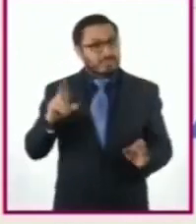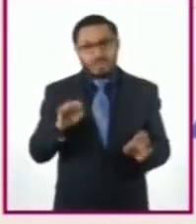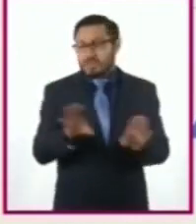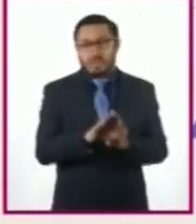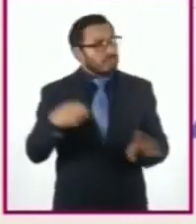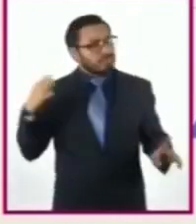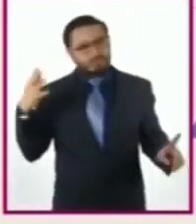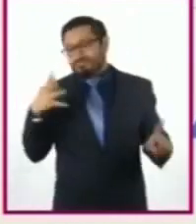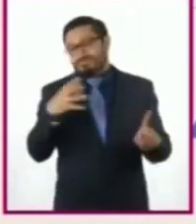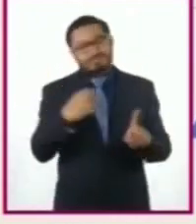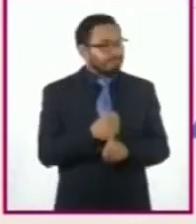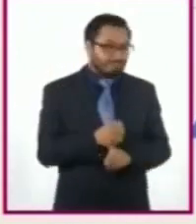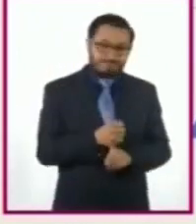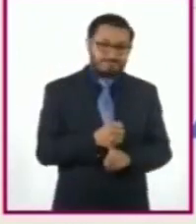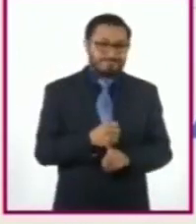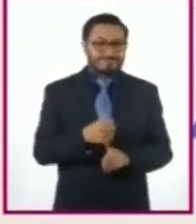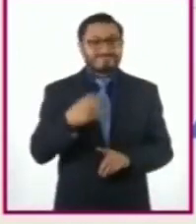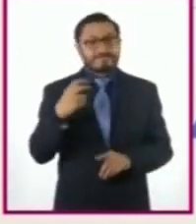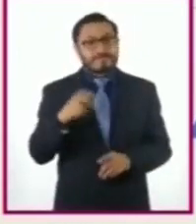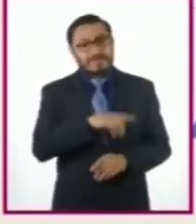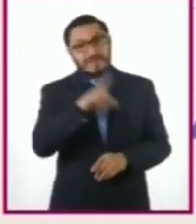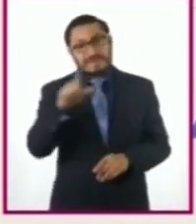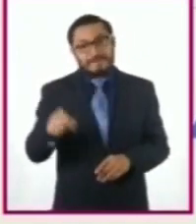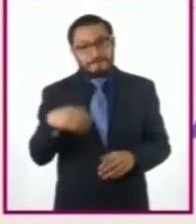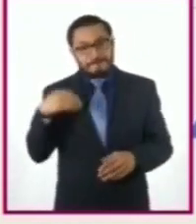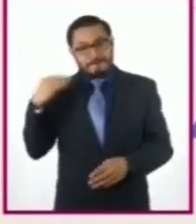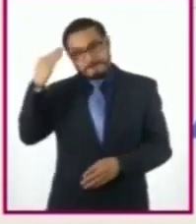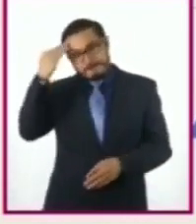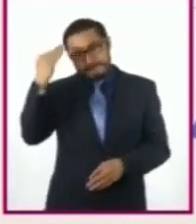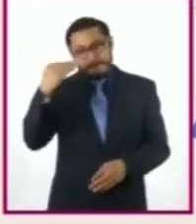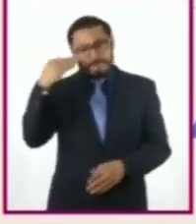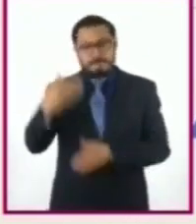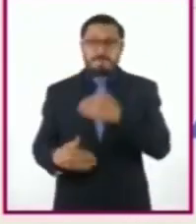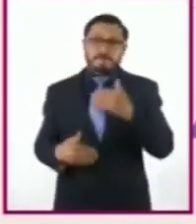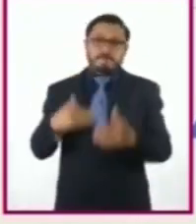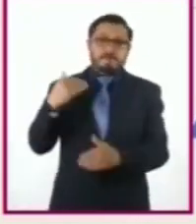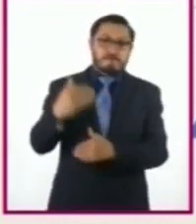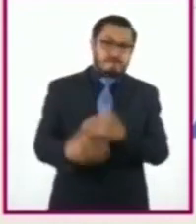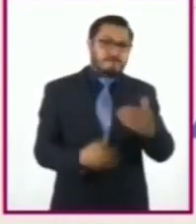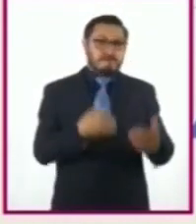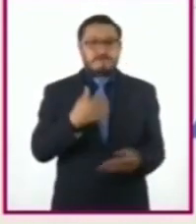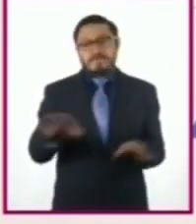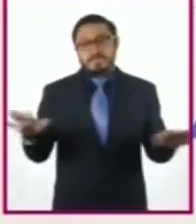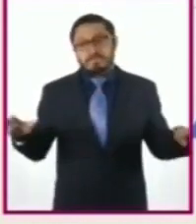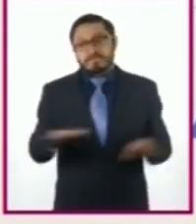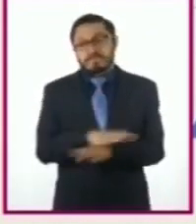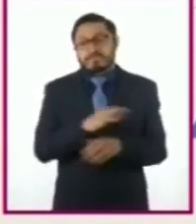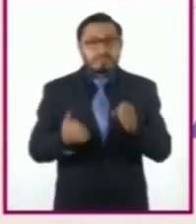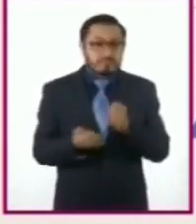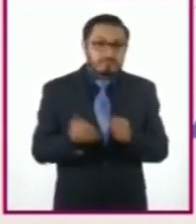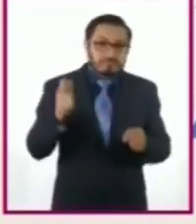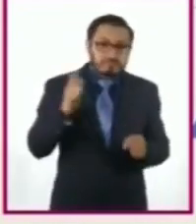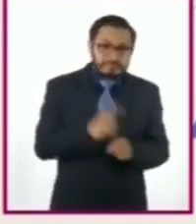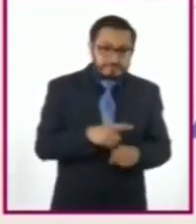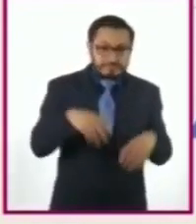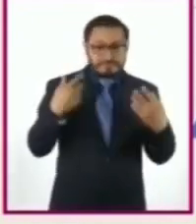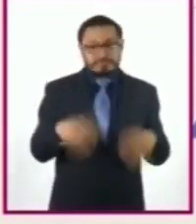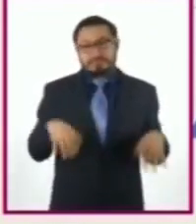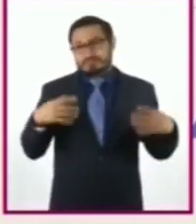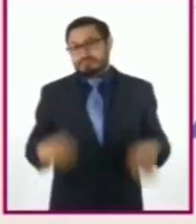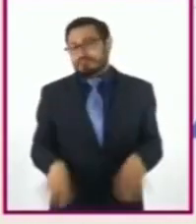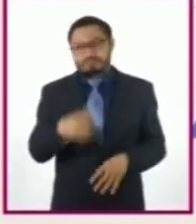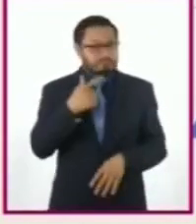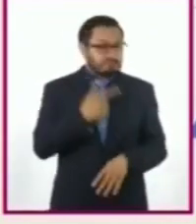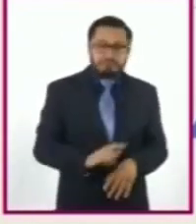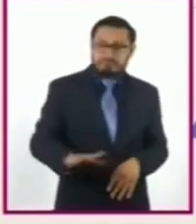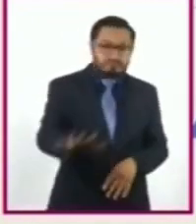propósito esperado y con el transcurrir de los años, las condiciones sociales y el descontento de la